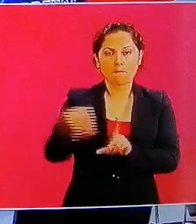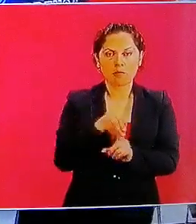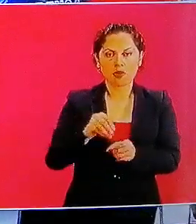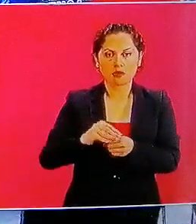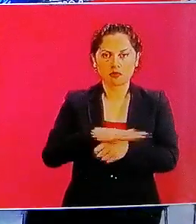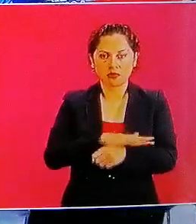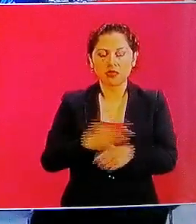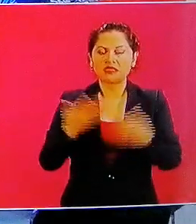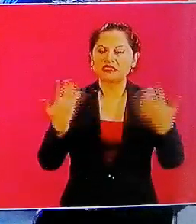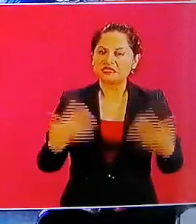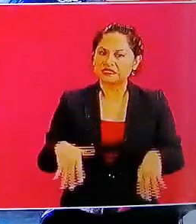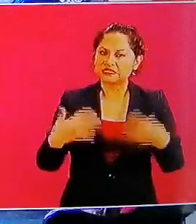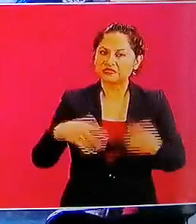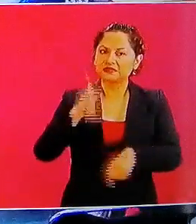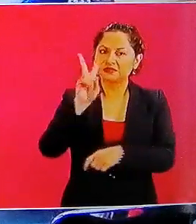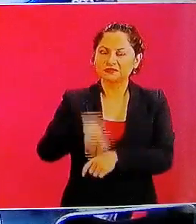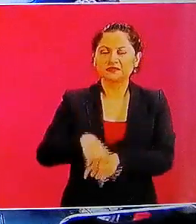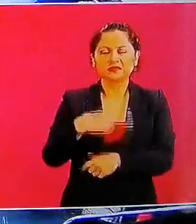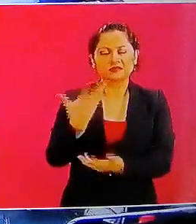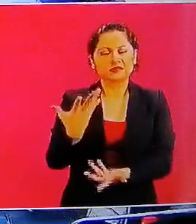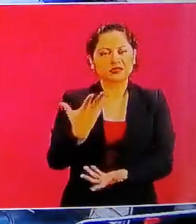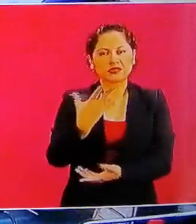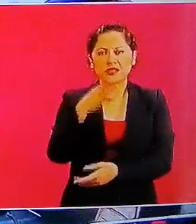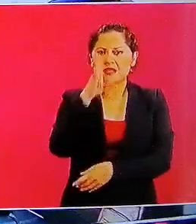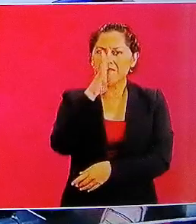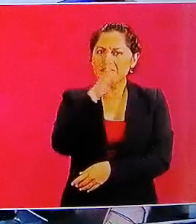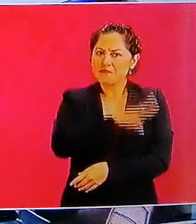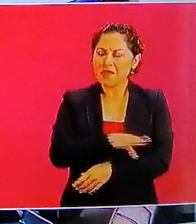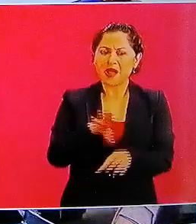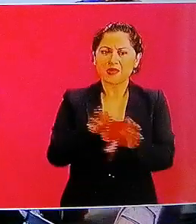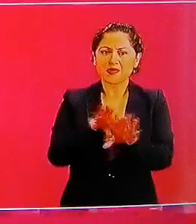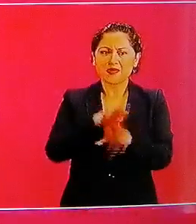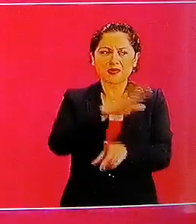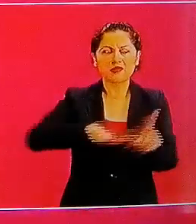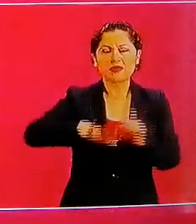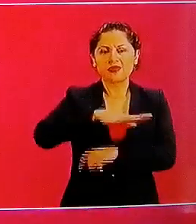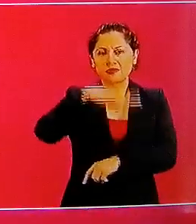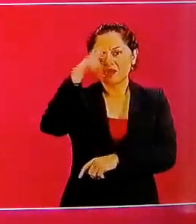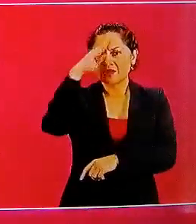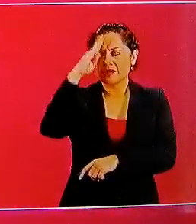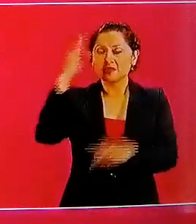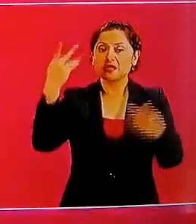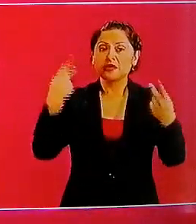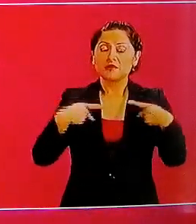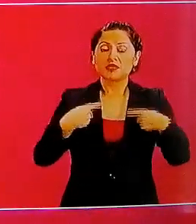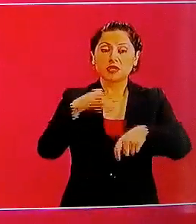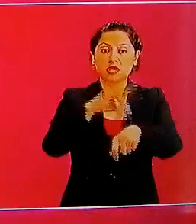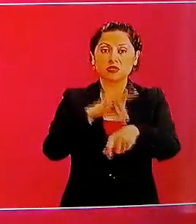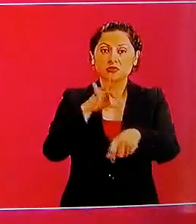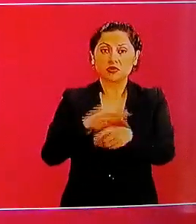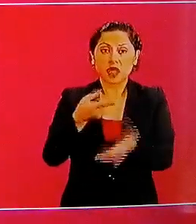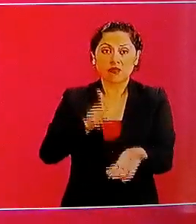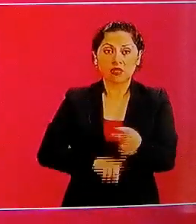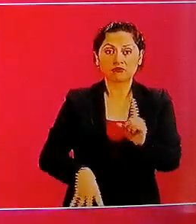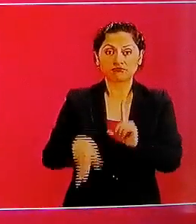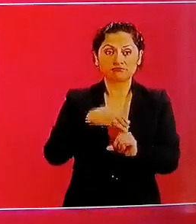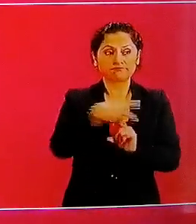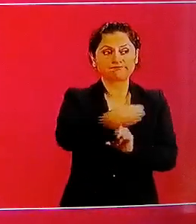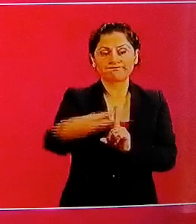nada más erróneo pensar que un personal de salud es el foco de la infección. Todo lo contrario, es